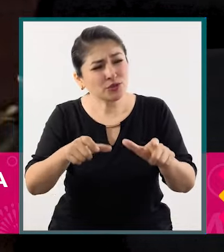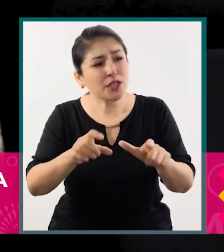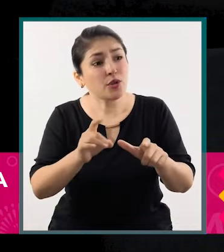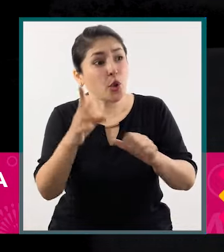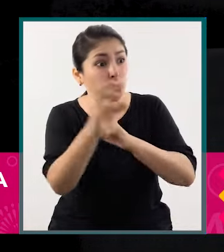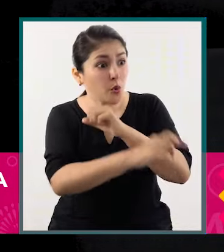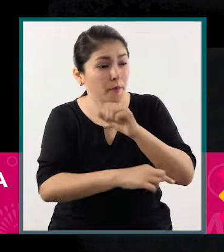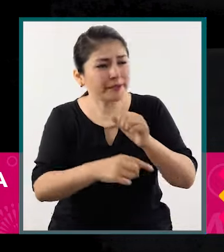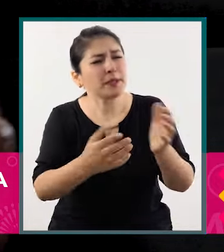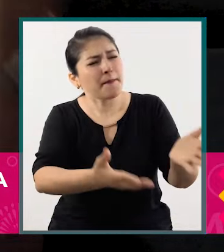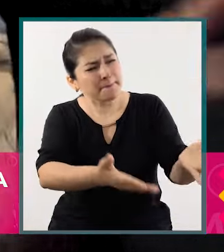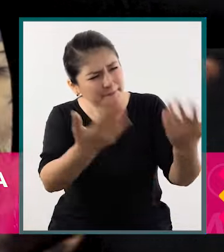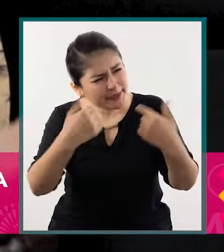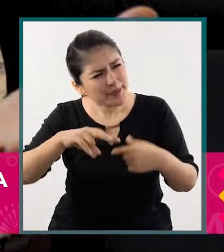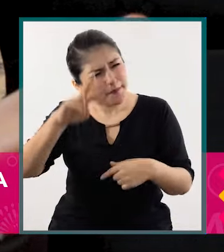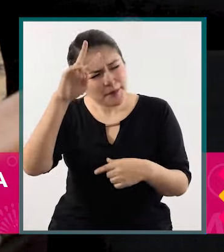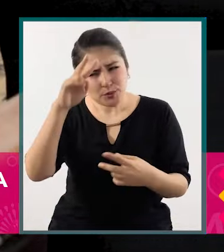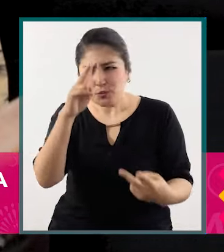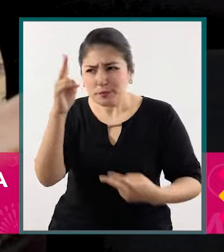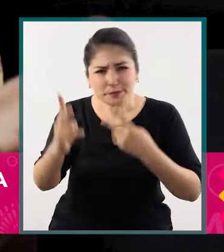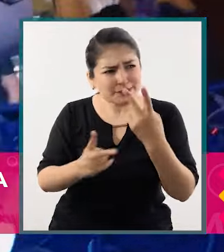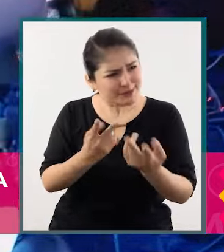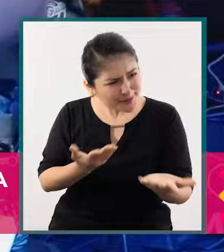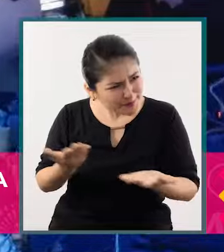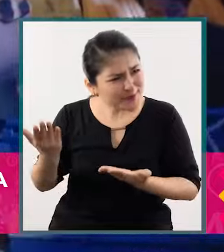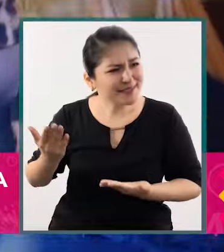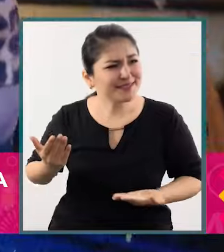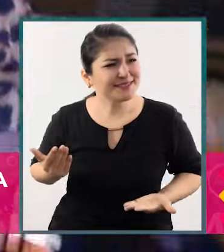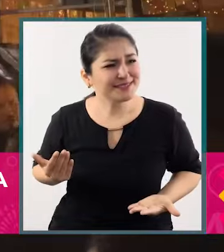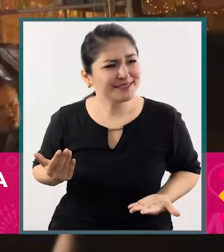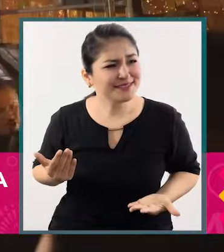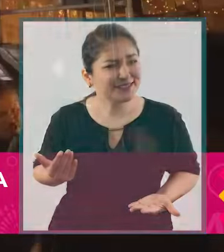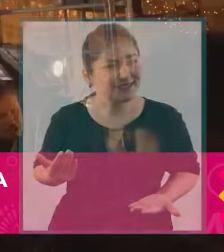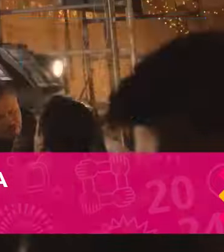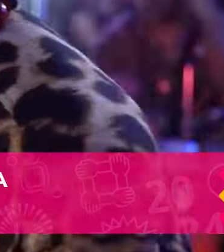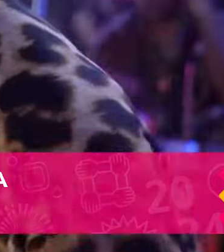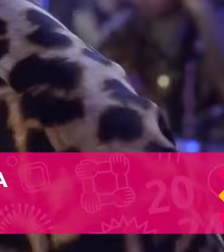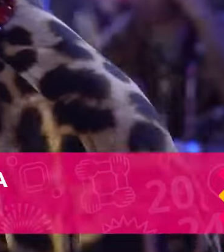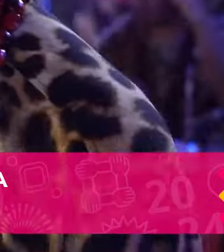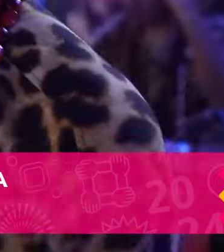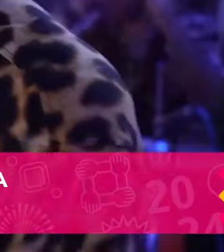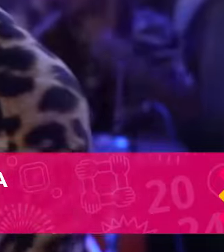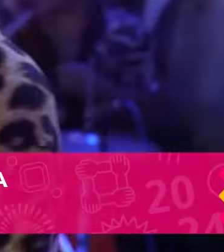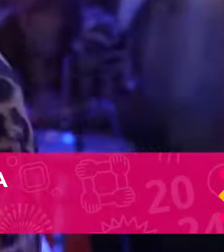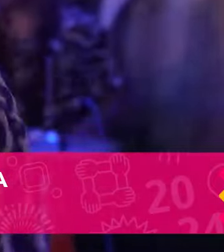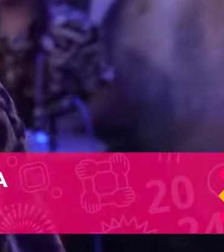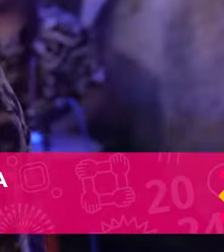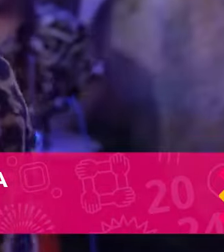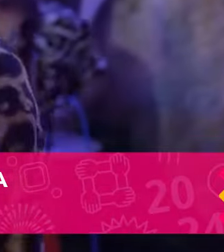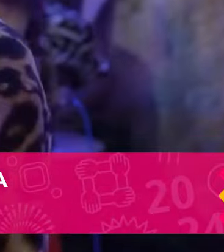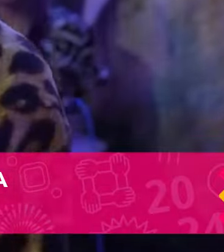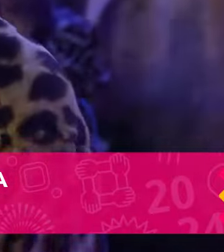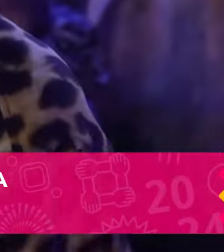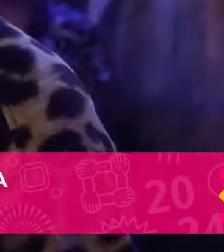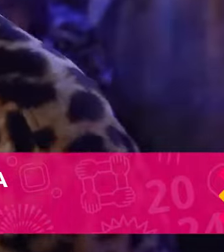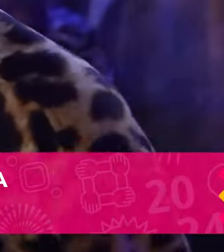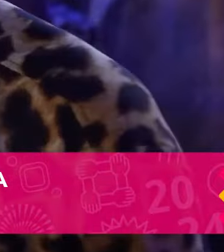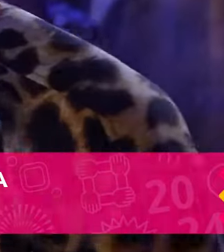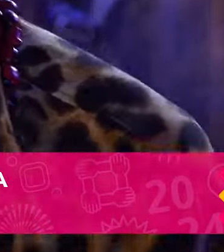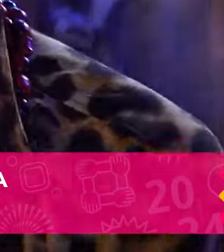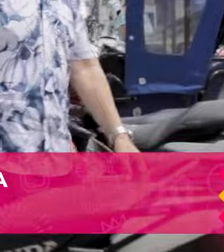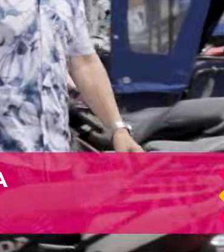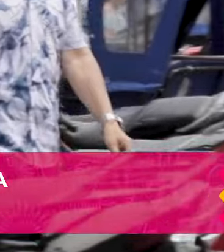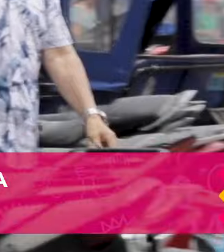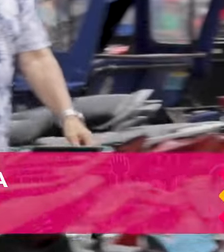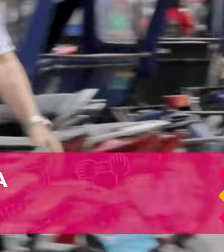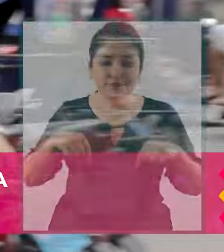país extranjero, siempre les digo, vayan a conocer mi querido Perú. Elsa, yo te juro que te quiero, que sin ti